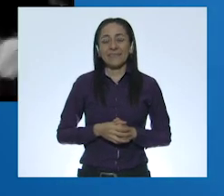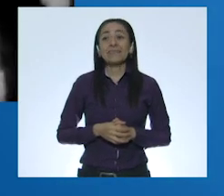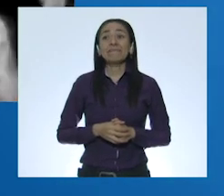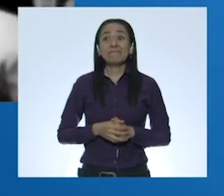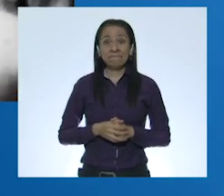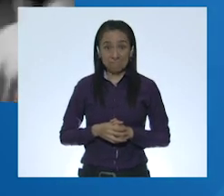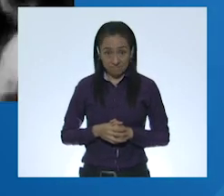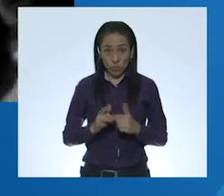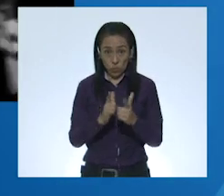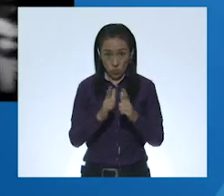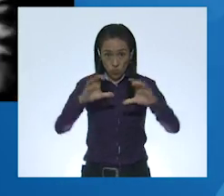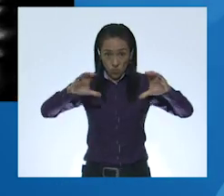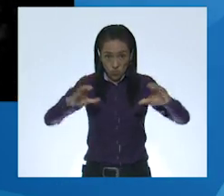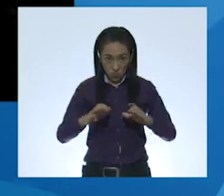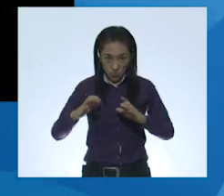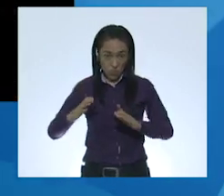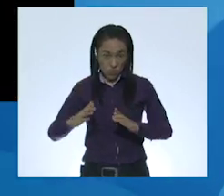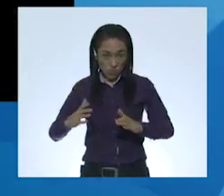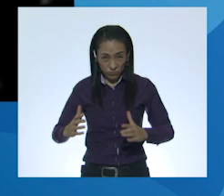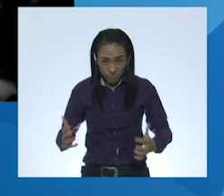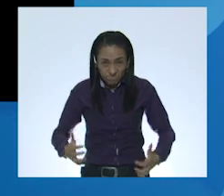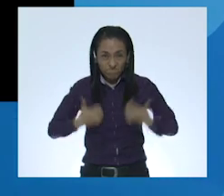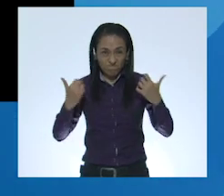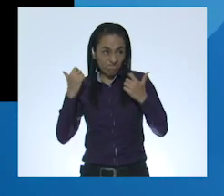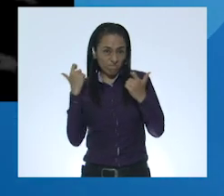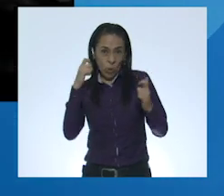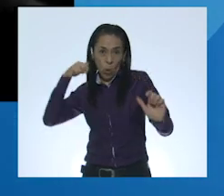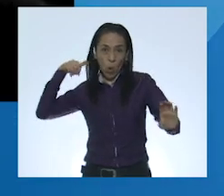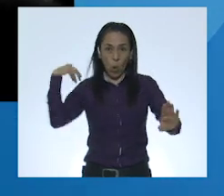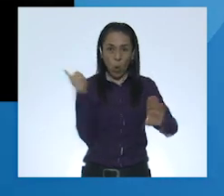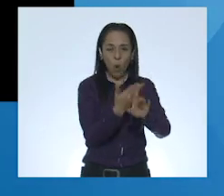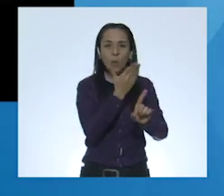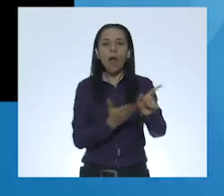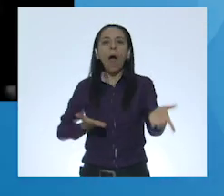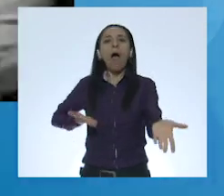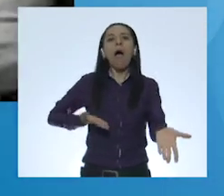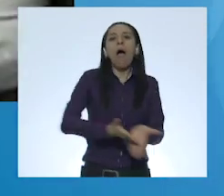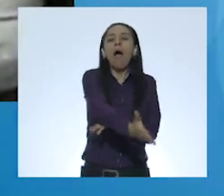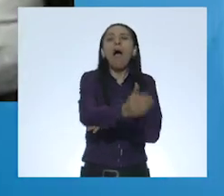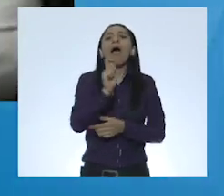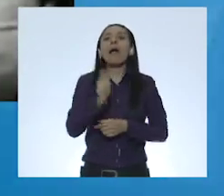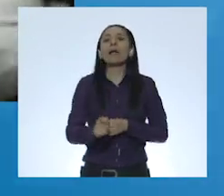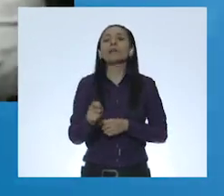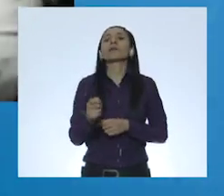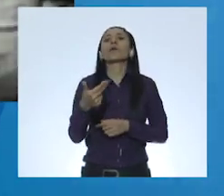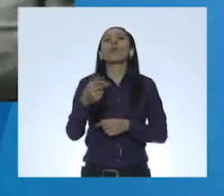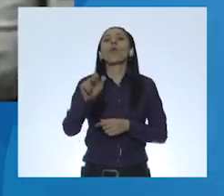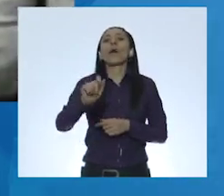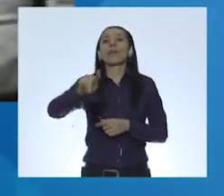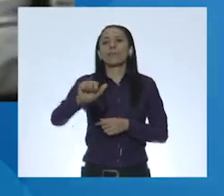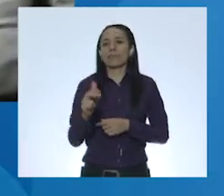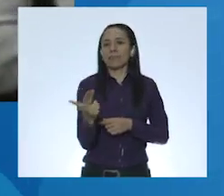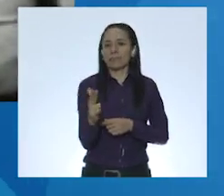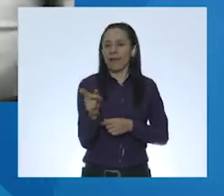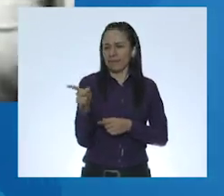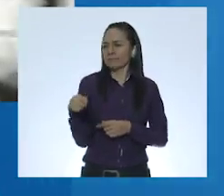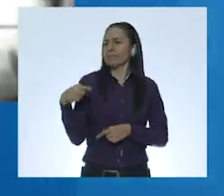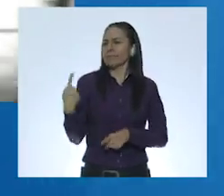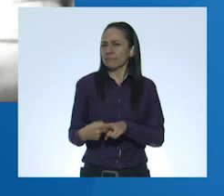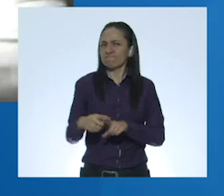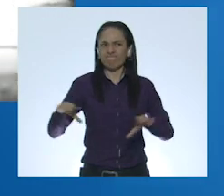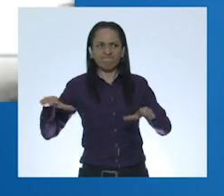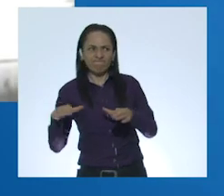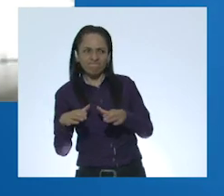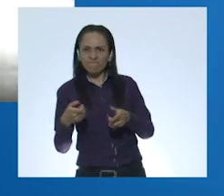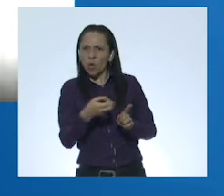Uno de los grupos armados que se levantaron en contra del usurpador Victoriano Huerta estuvo encabezado por un político formado bajo